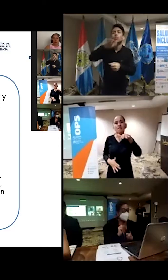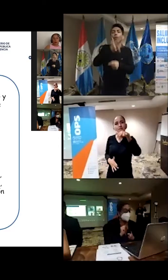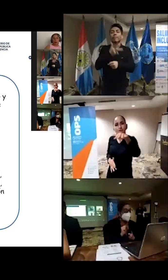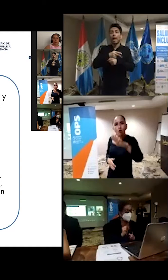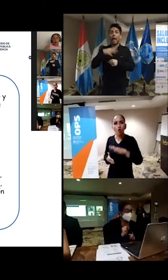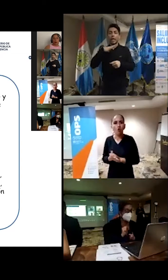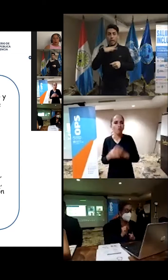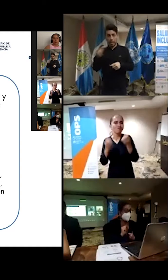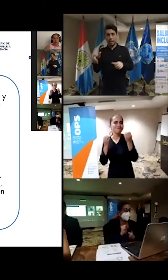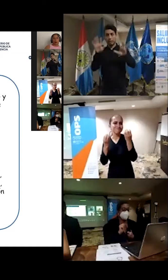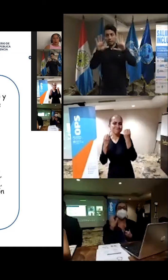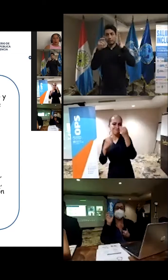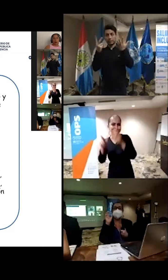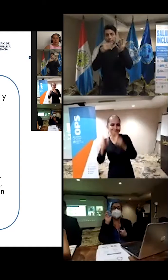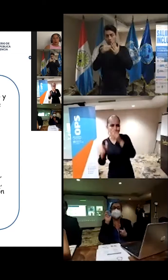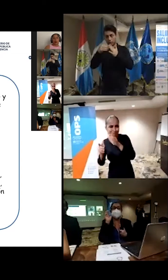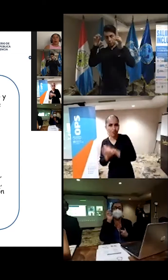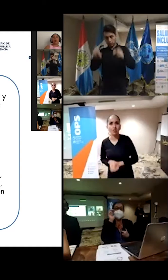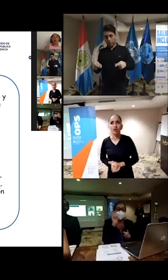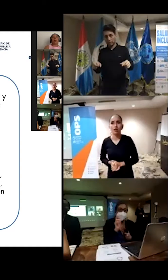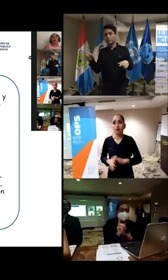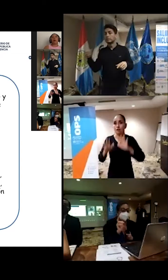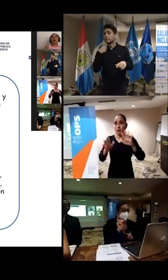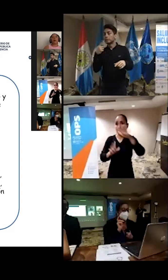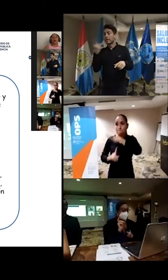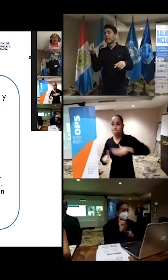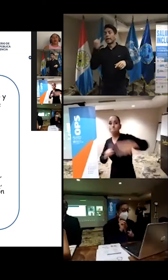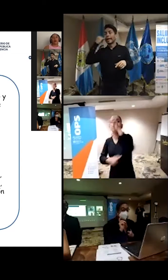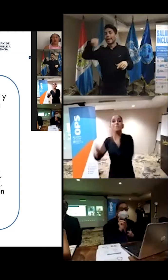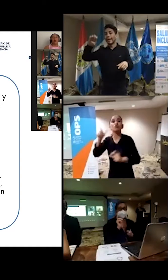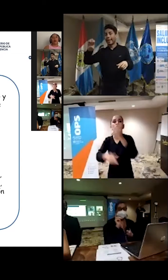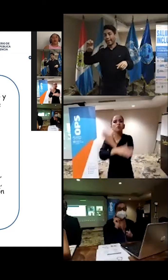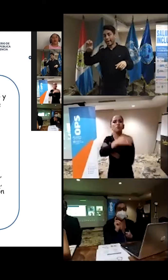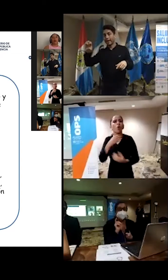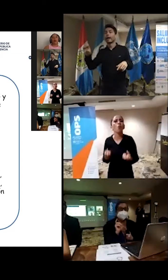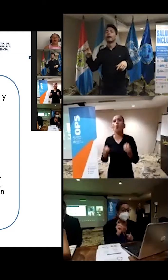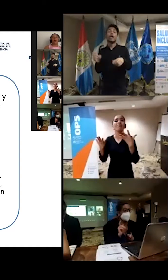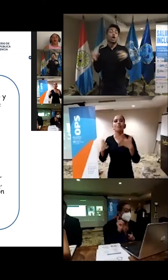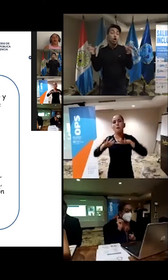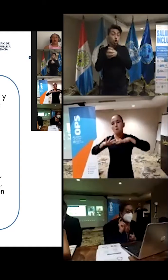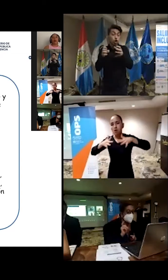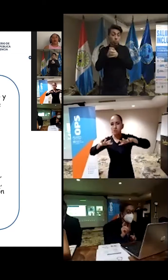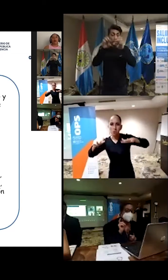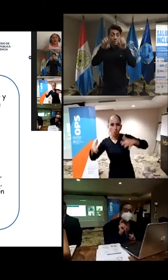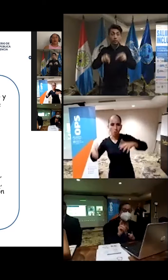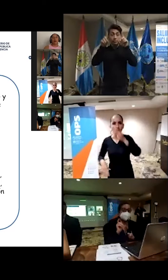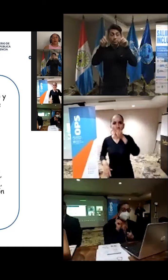17.109.746 según el INE, pero la población con discapacidad aproximadamente es